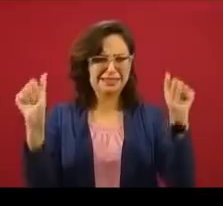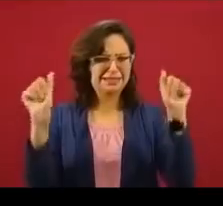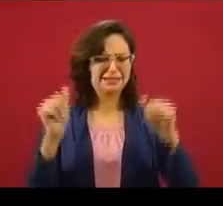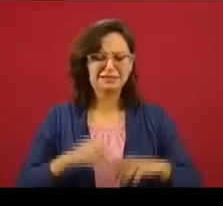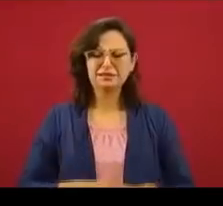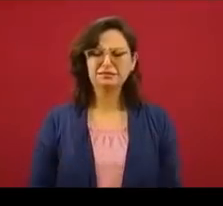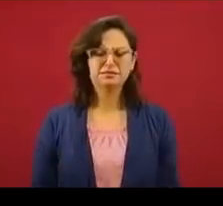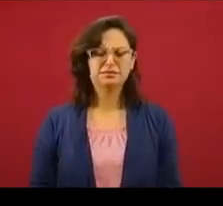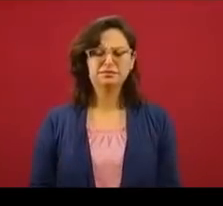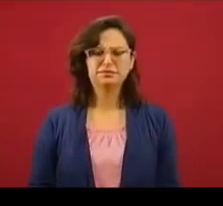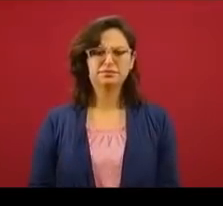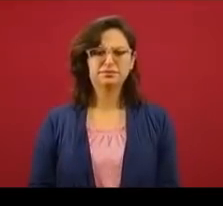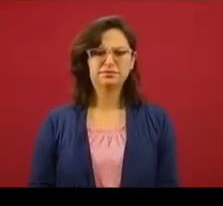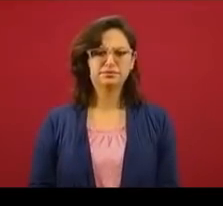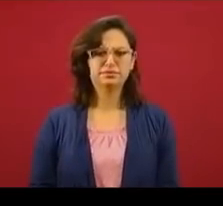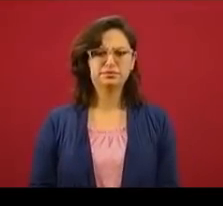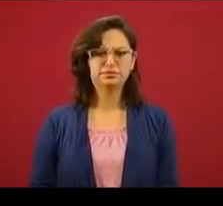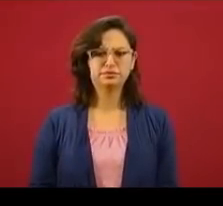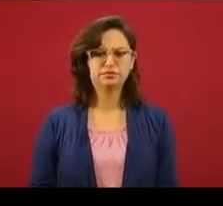No vamos